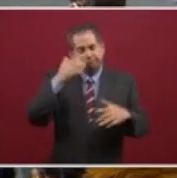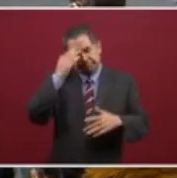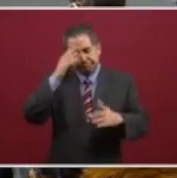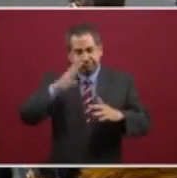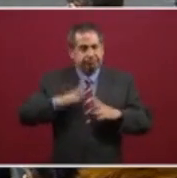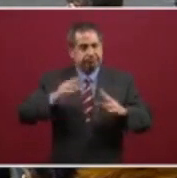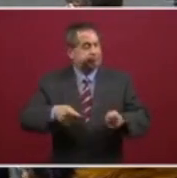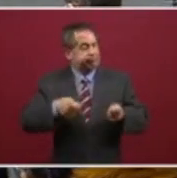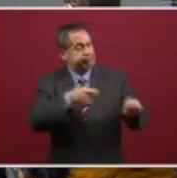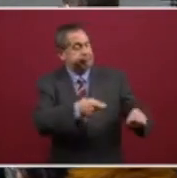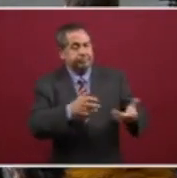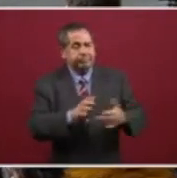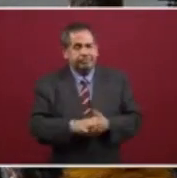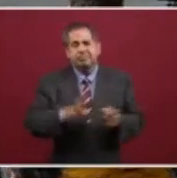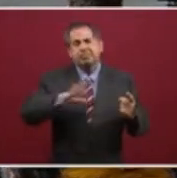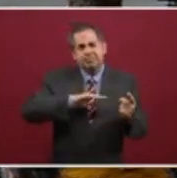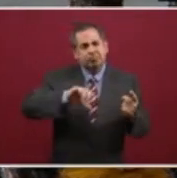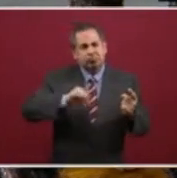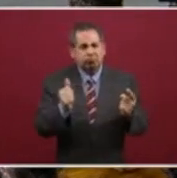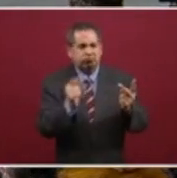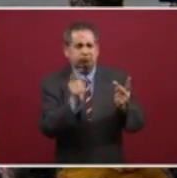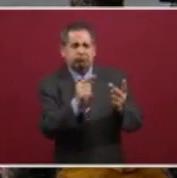sabemos de otros,